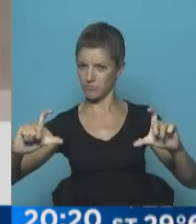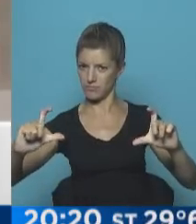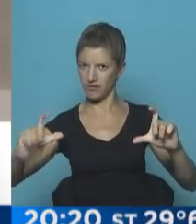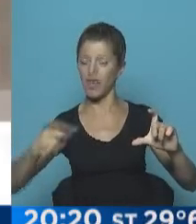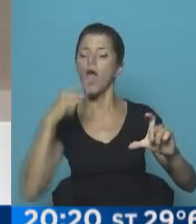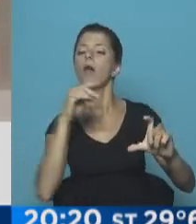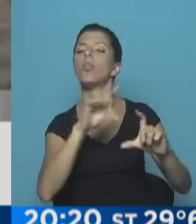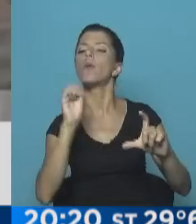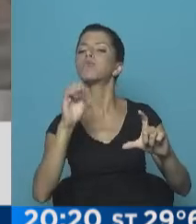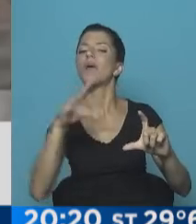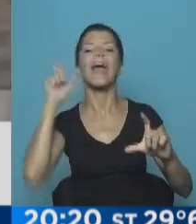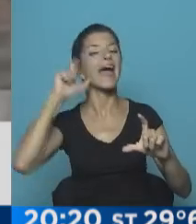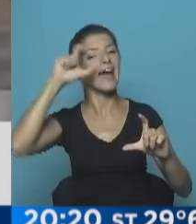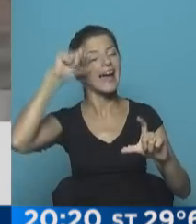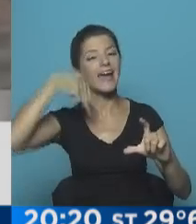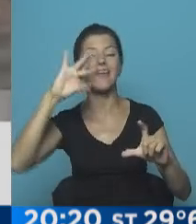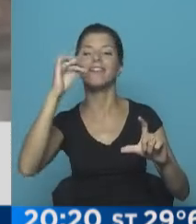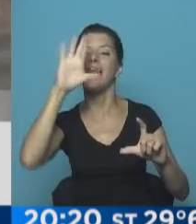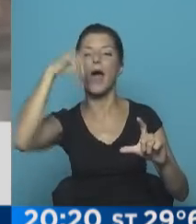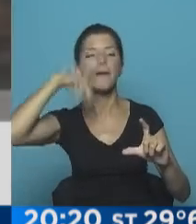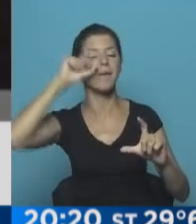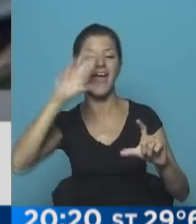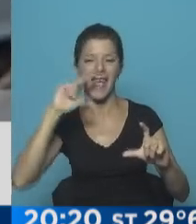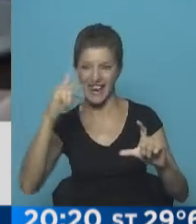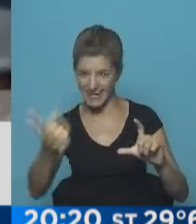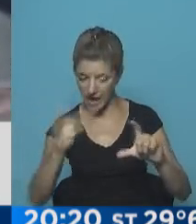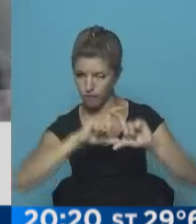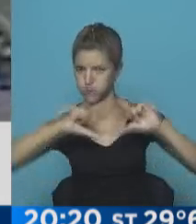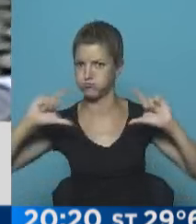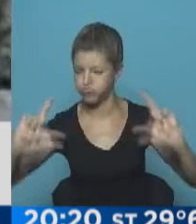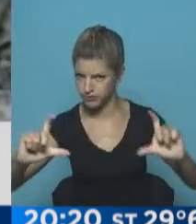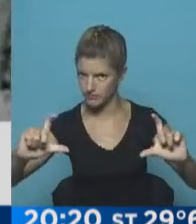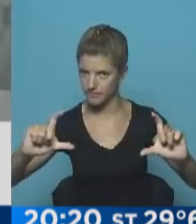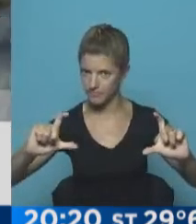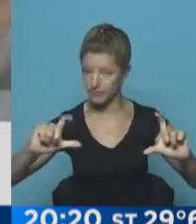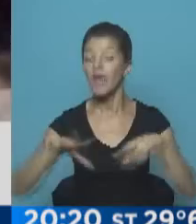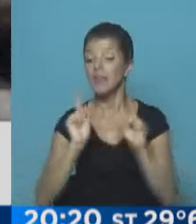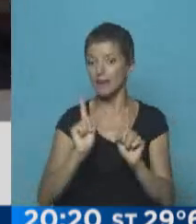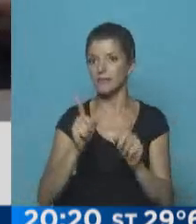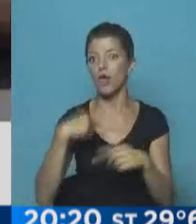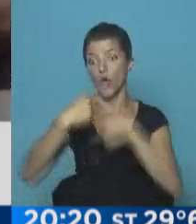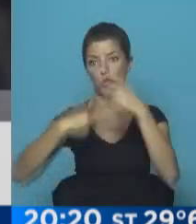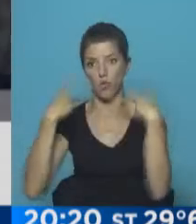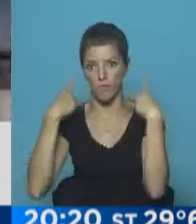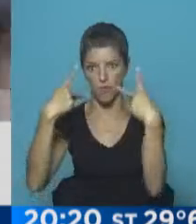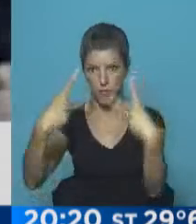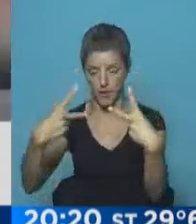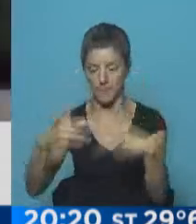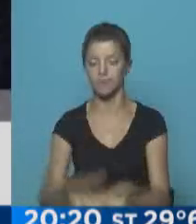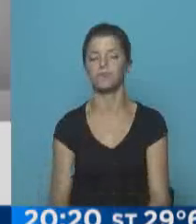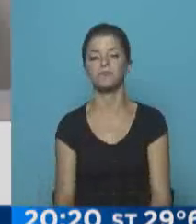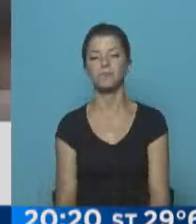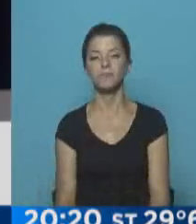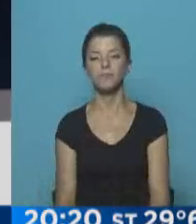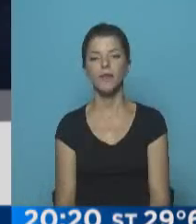Donde le escriben las letras como de Gendarmería. Y bueno, en ese lugar, allí cerca de